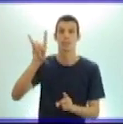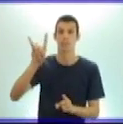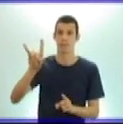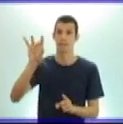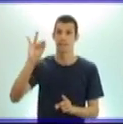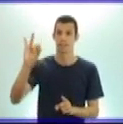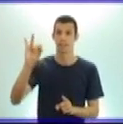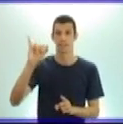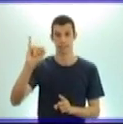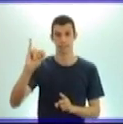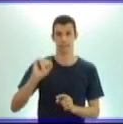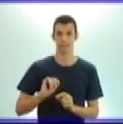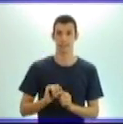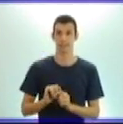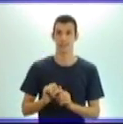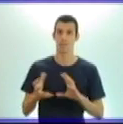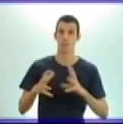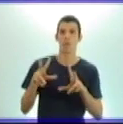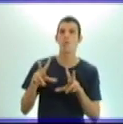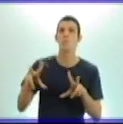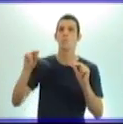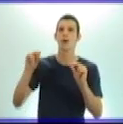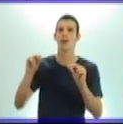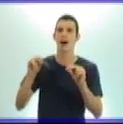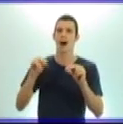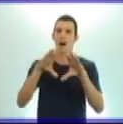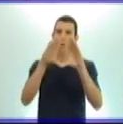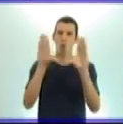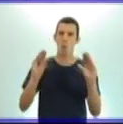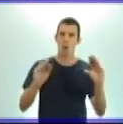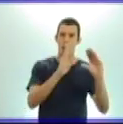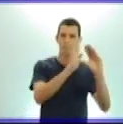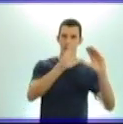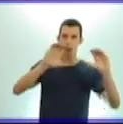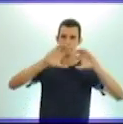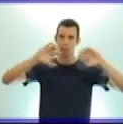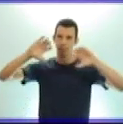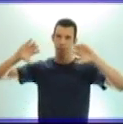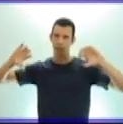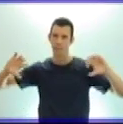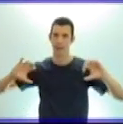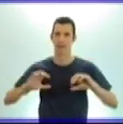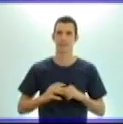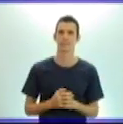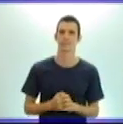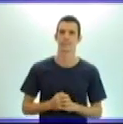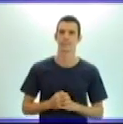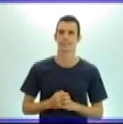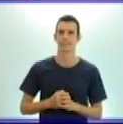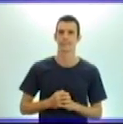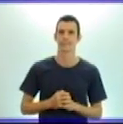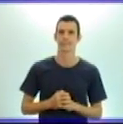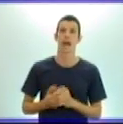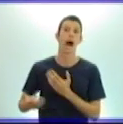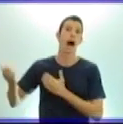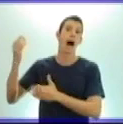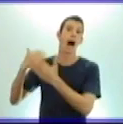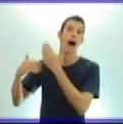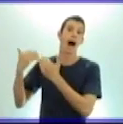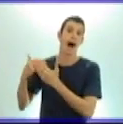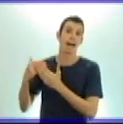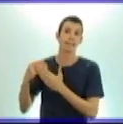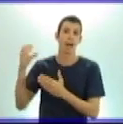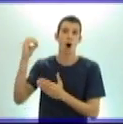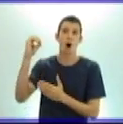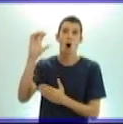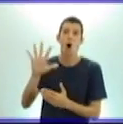1976. Por tanto, en la antigua provincia oriental, ¿cuántas provincias hay